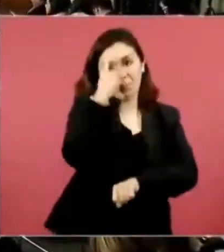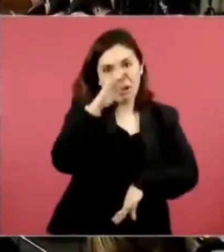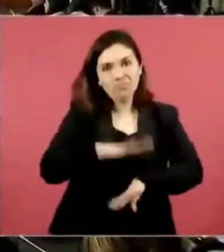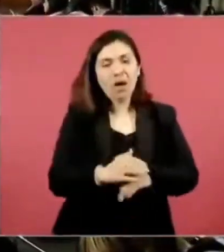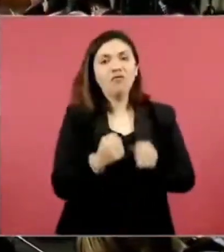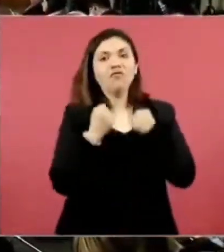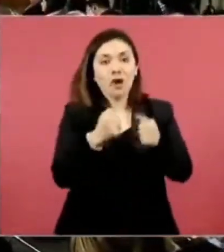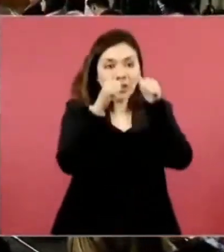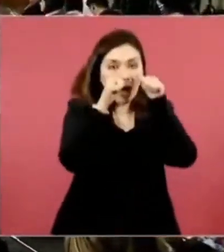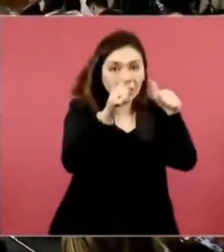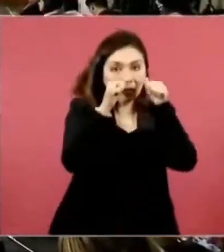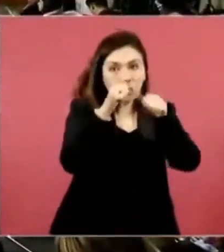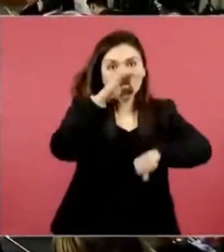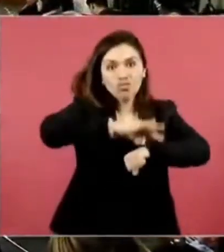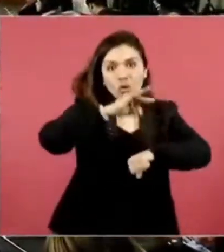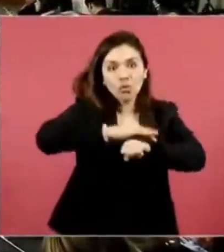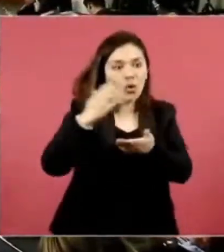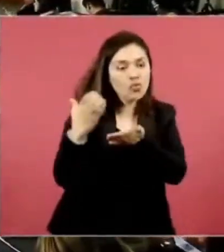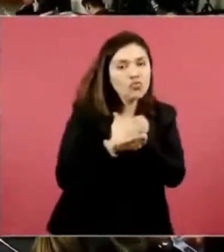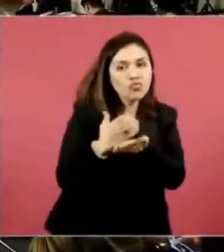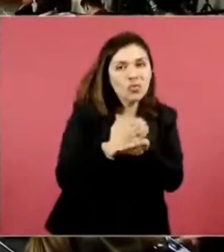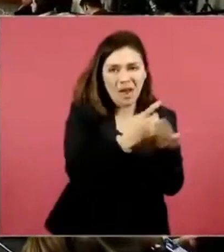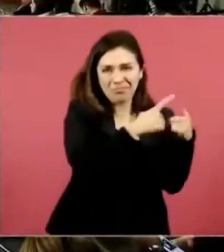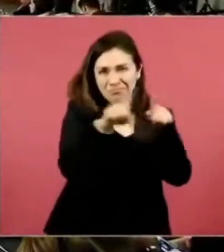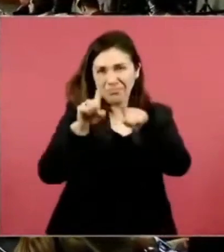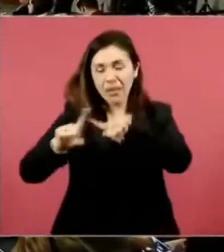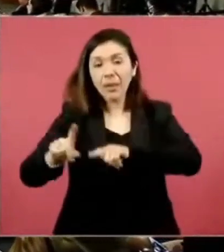la atención médica.